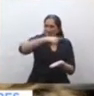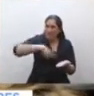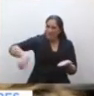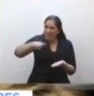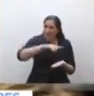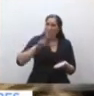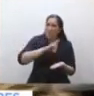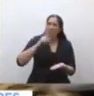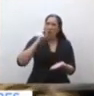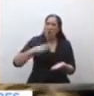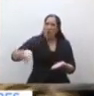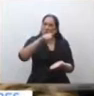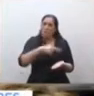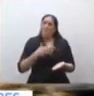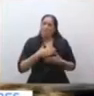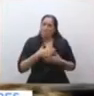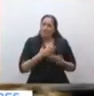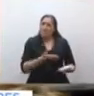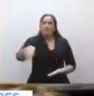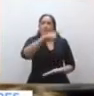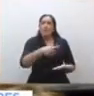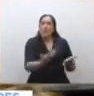que han sufrido